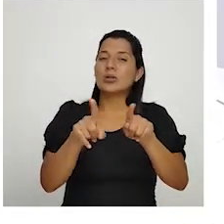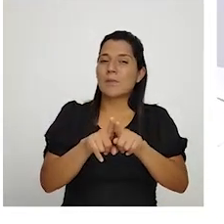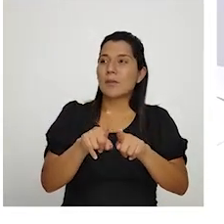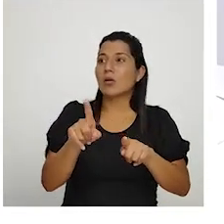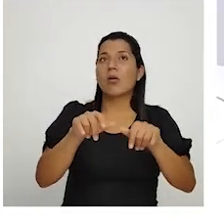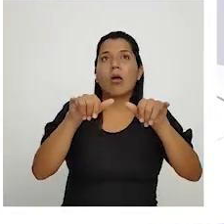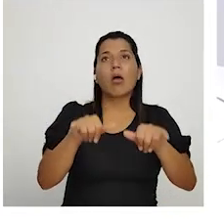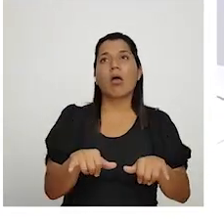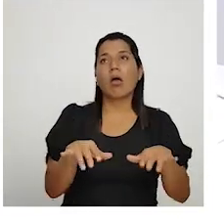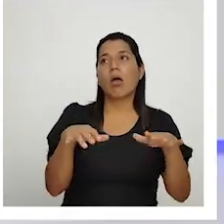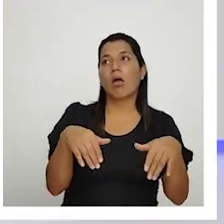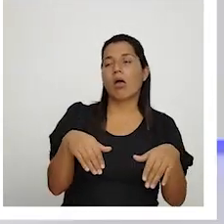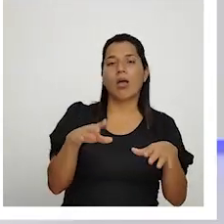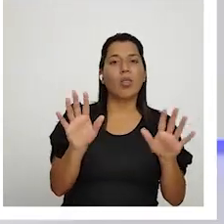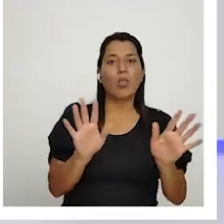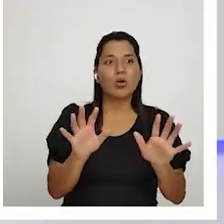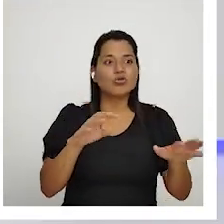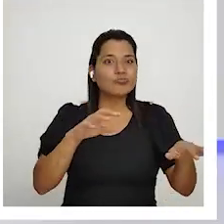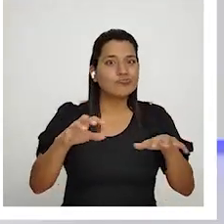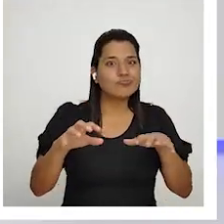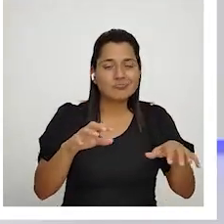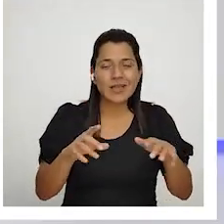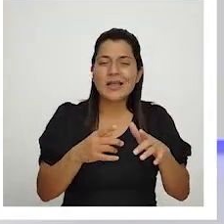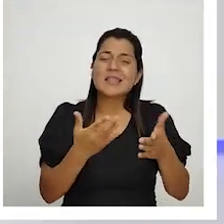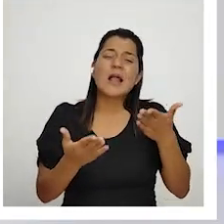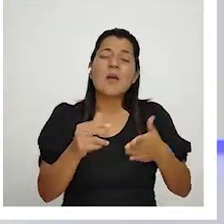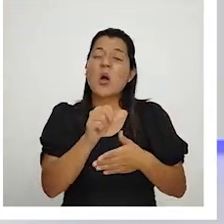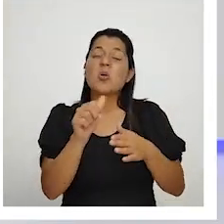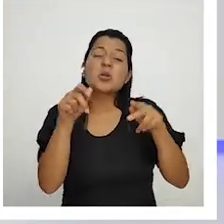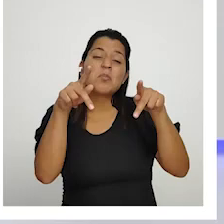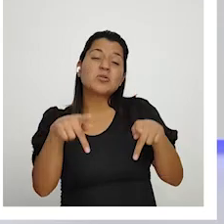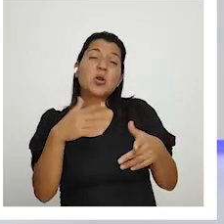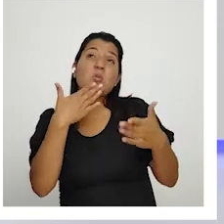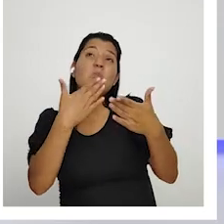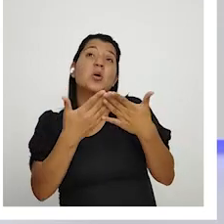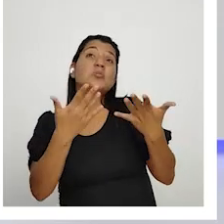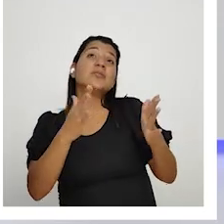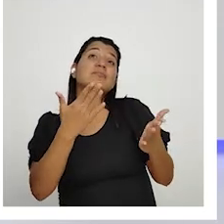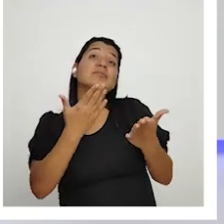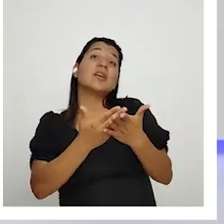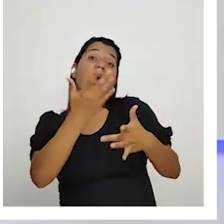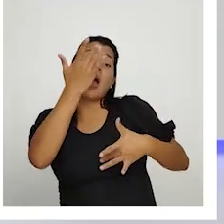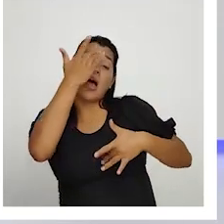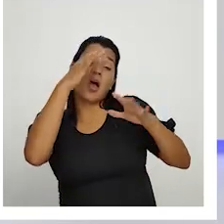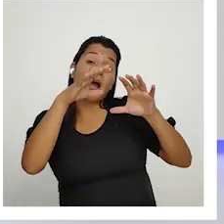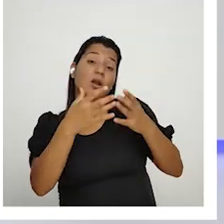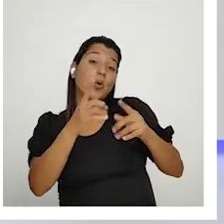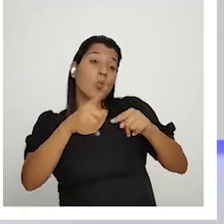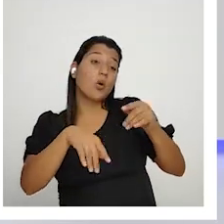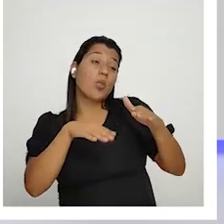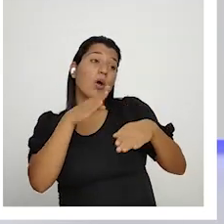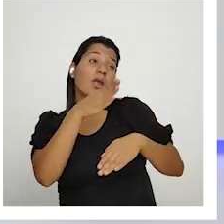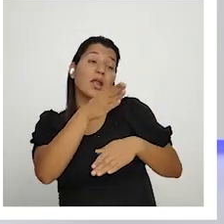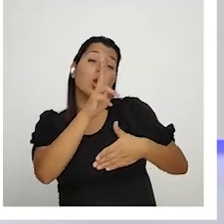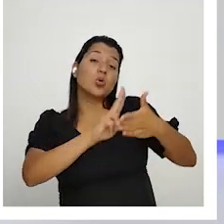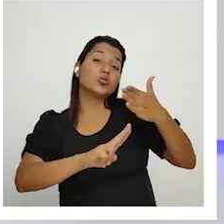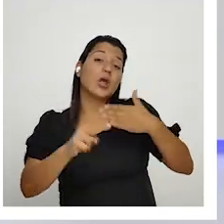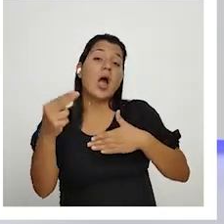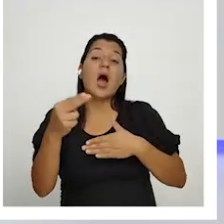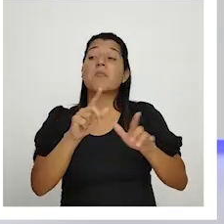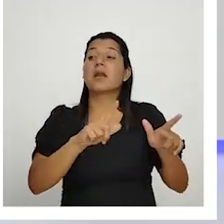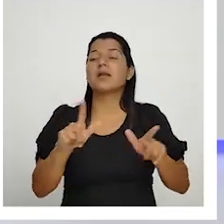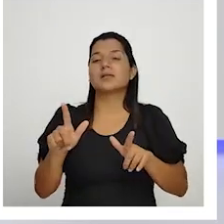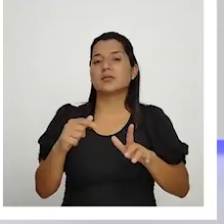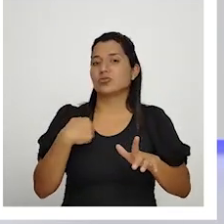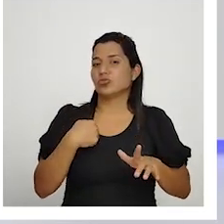quieta, ¿verdad? Entonces tal vez otra persona hubiera dicho, bueno, llegó la pandemia, no puedo ir a Harvard y listo, ¿verdad? Pero bueno, ¿cómo podemos hacer?